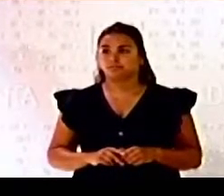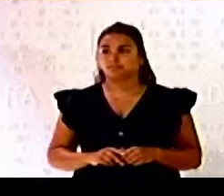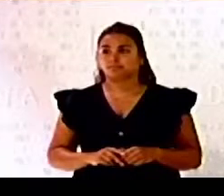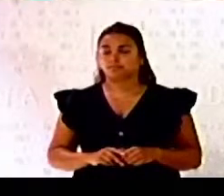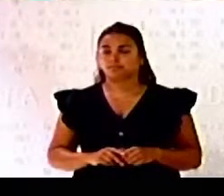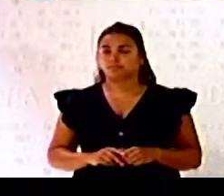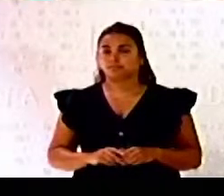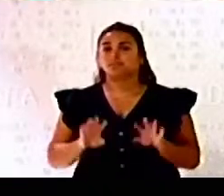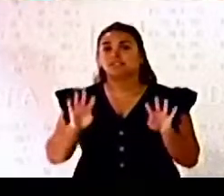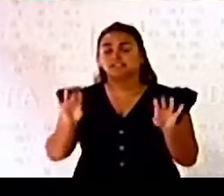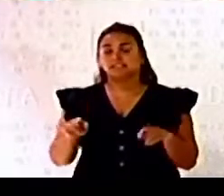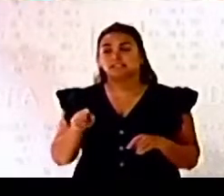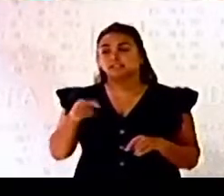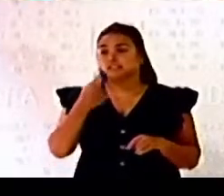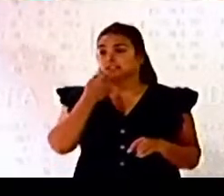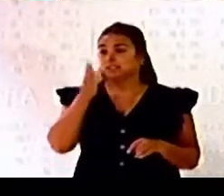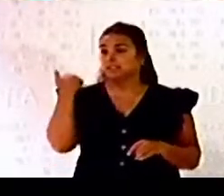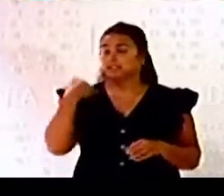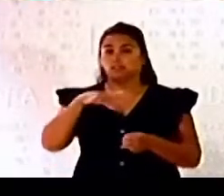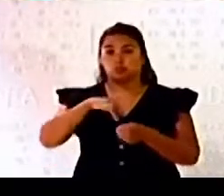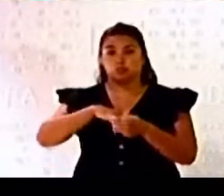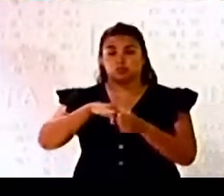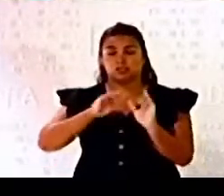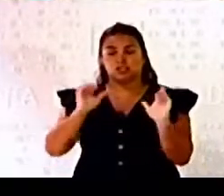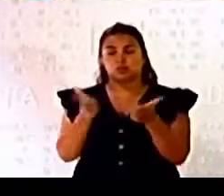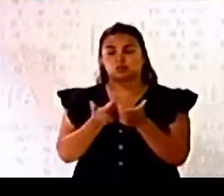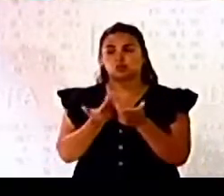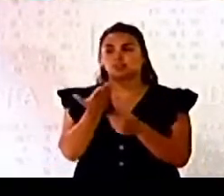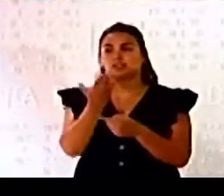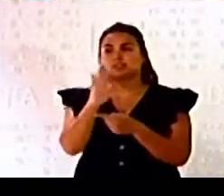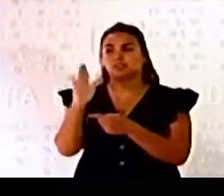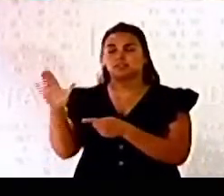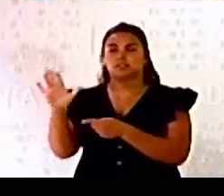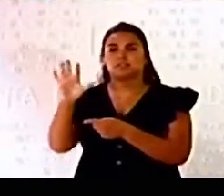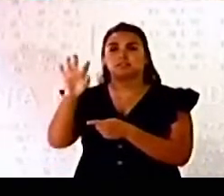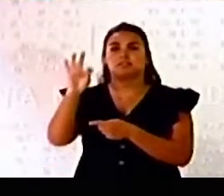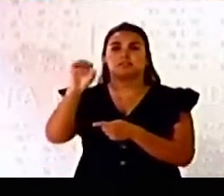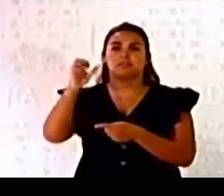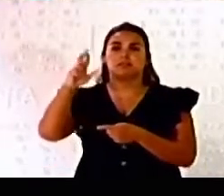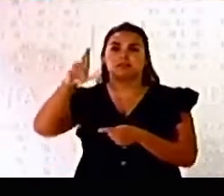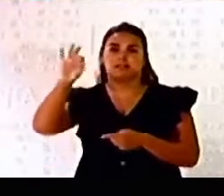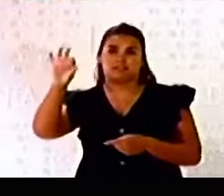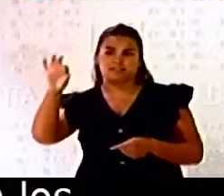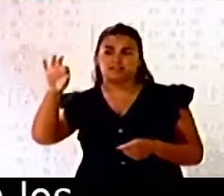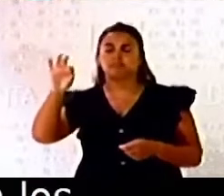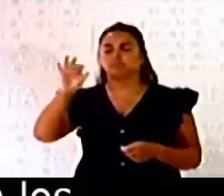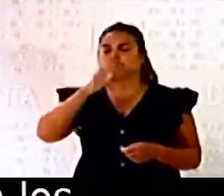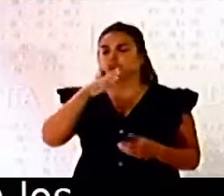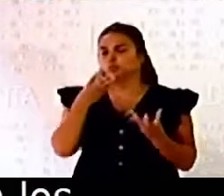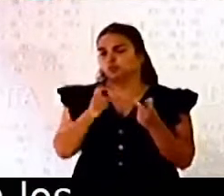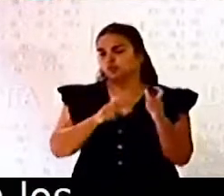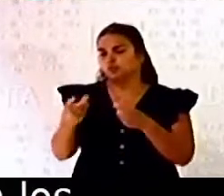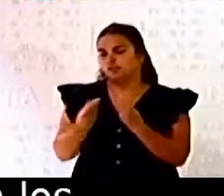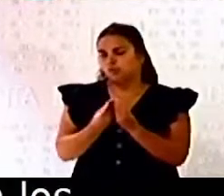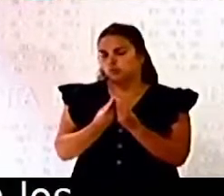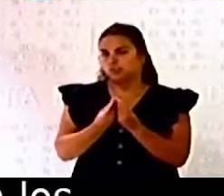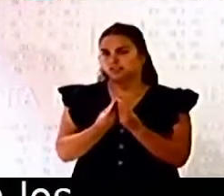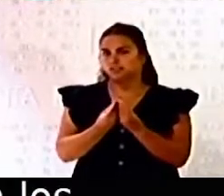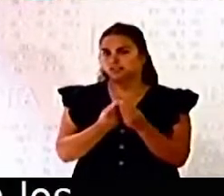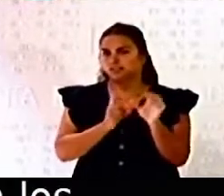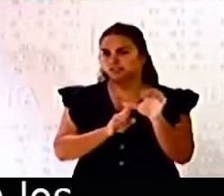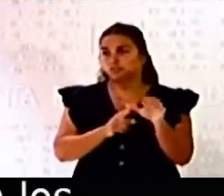ha referido a que el pasado lunes hubo una reunión con los representantes de FESVARE por parte de miembros de la Junta. Me gustaría